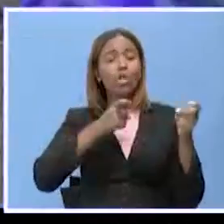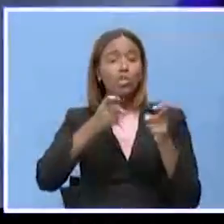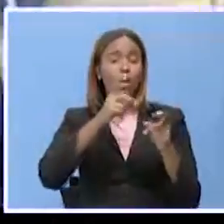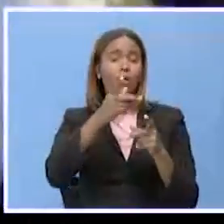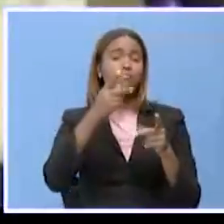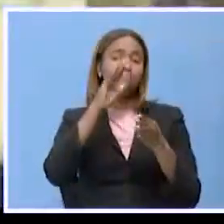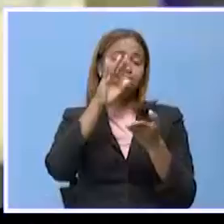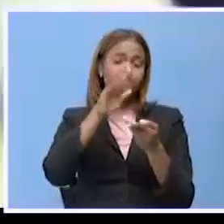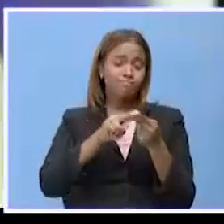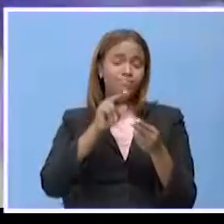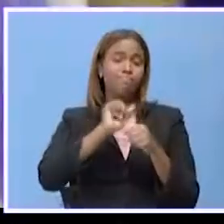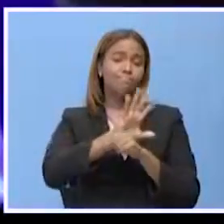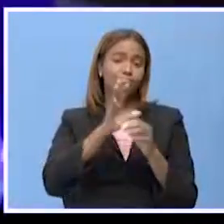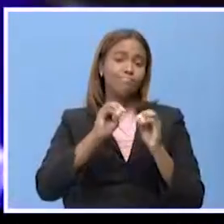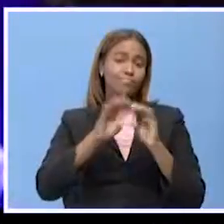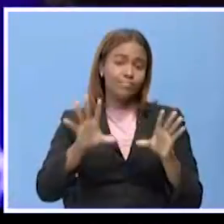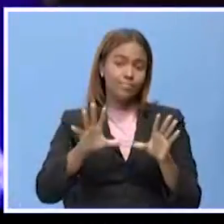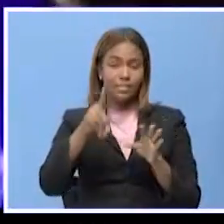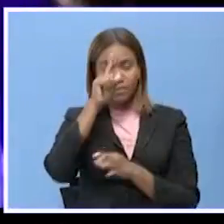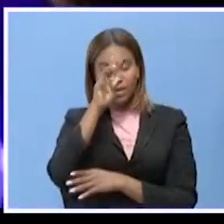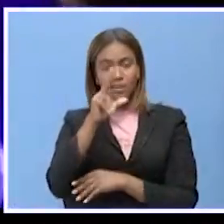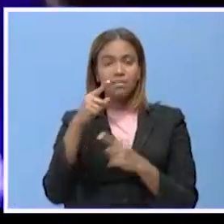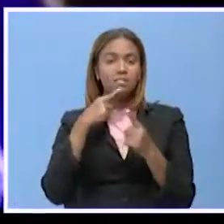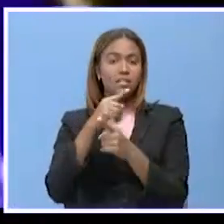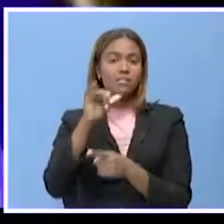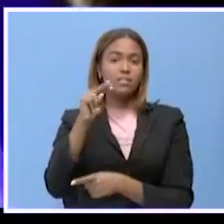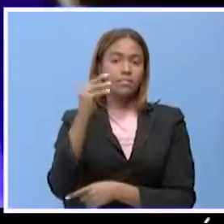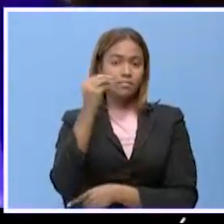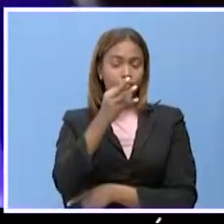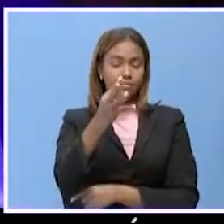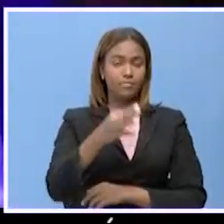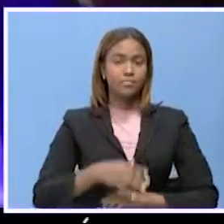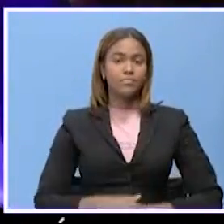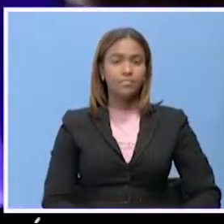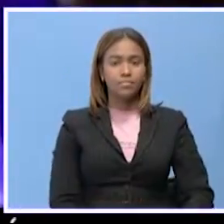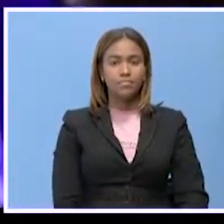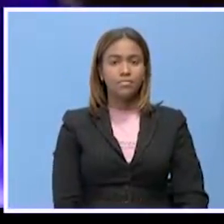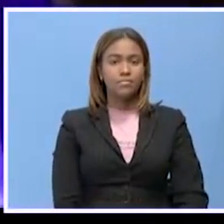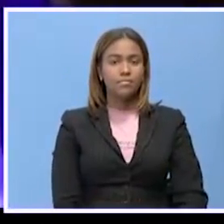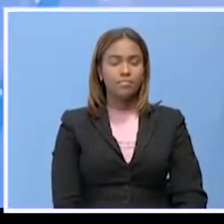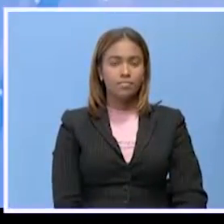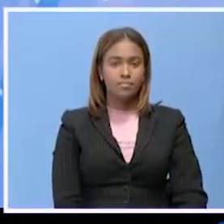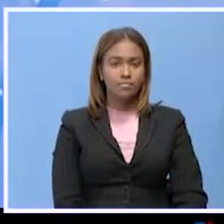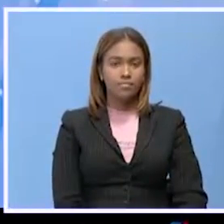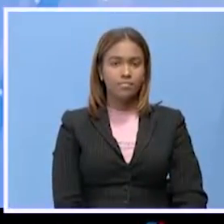pandemia. Para 4RD Noticias, Iván González.